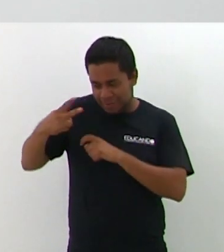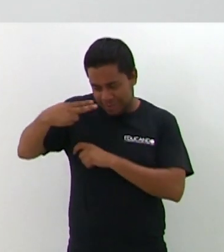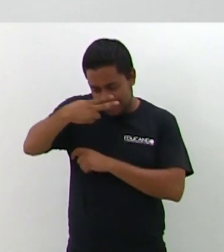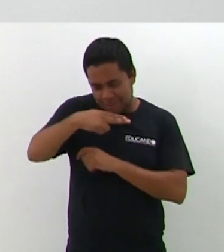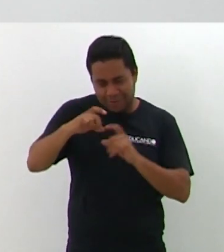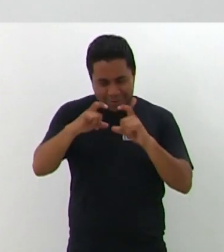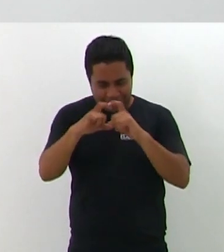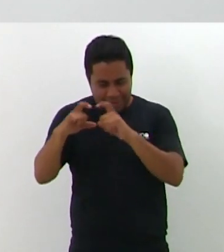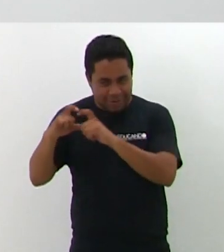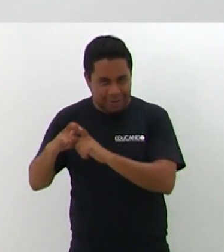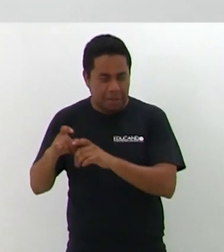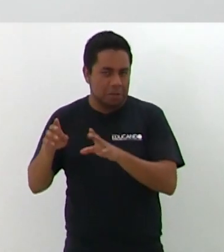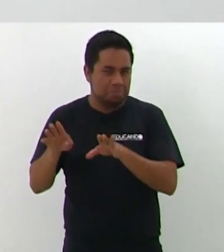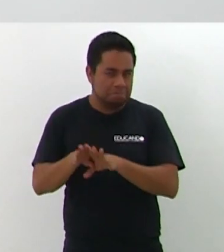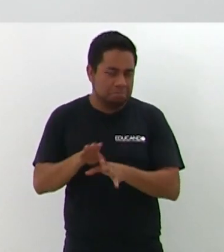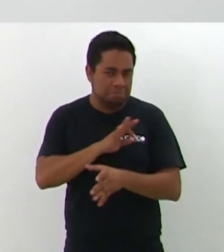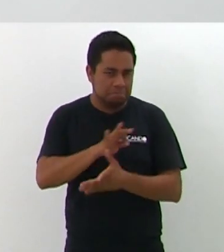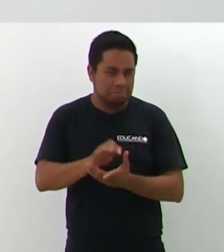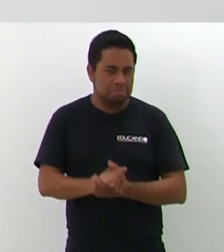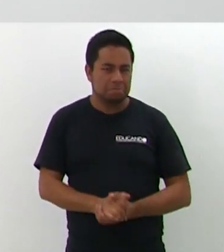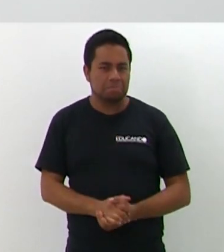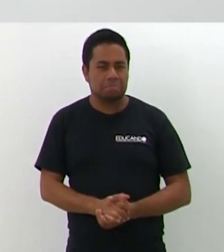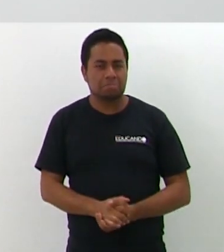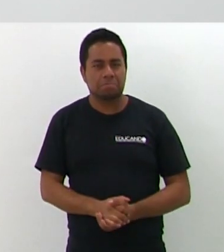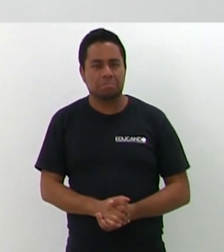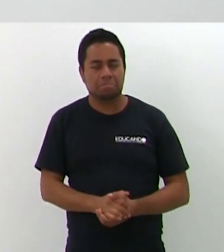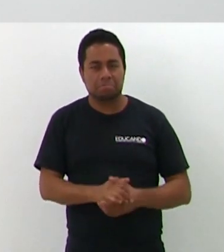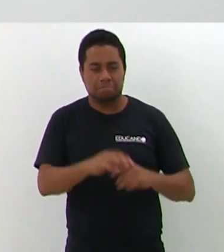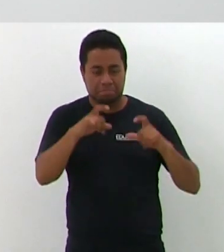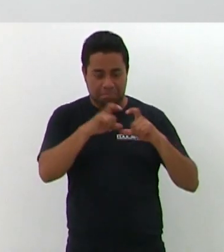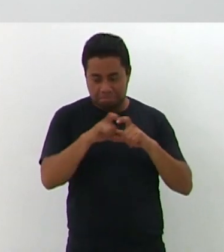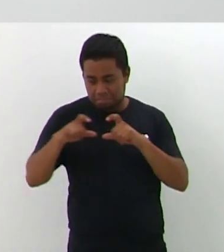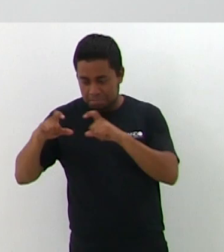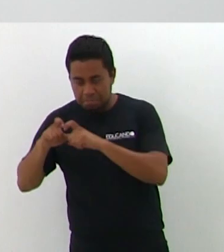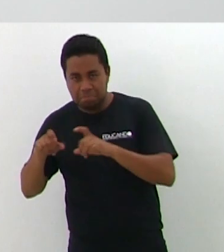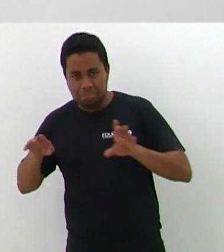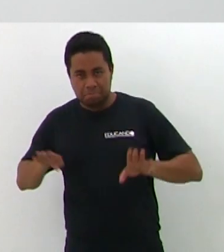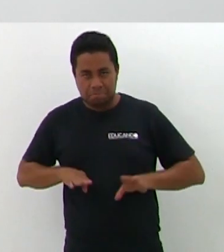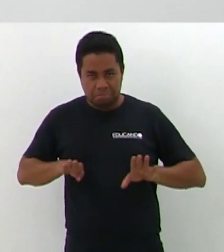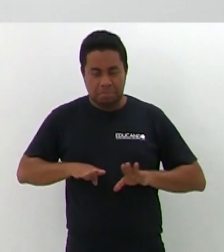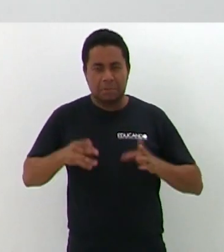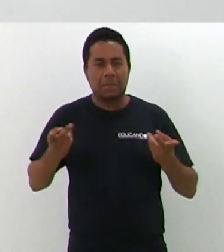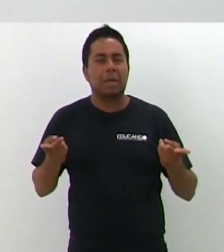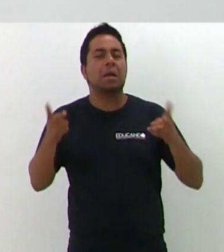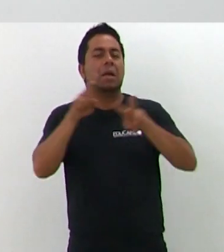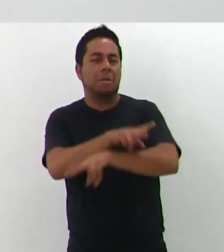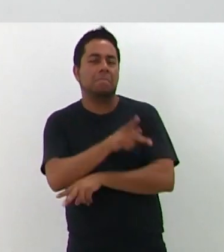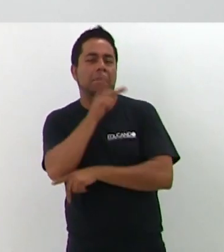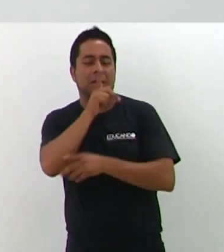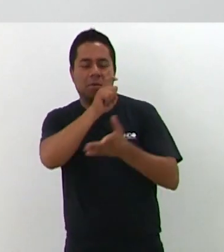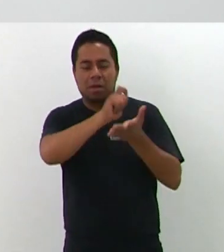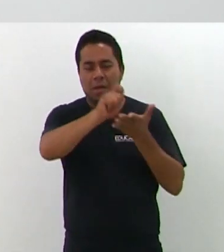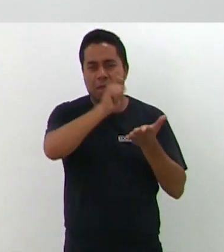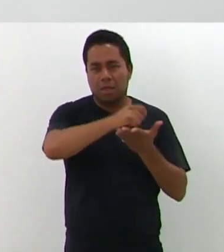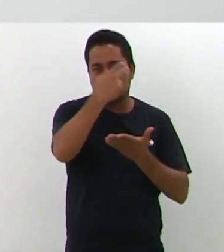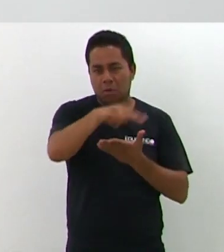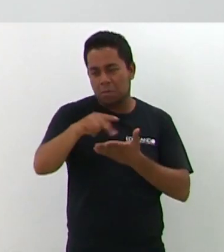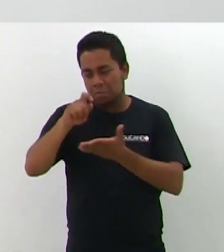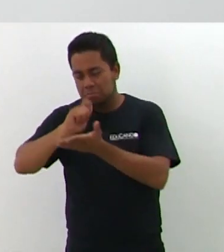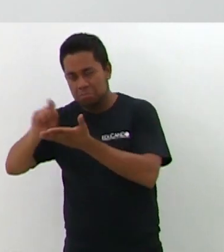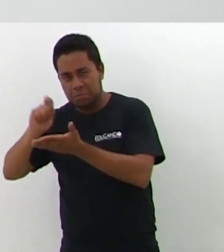pequeñas, que sean, ponemos en el par, ¿no? Lo contrario de la otra, anotamos los nombres